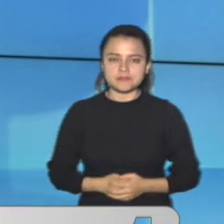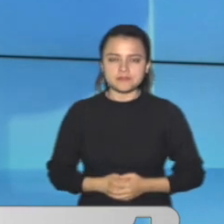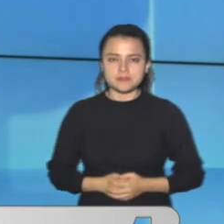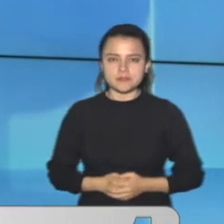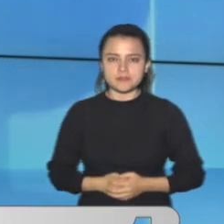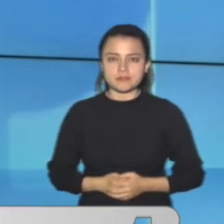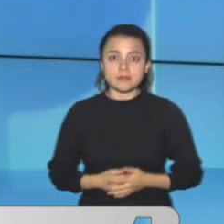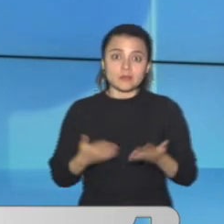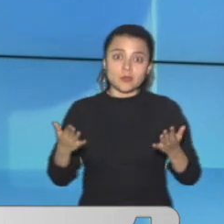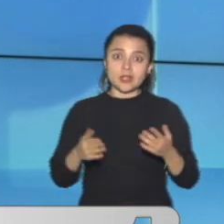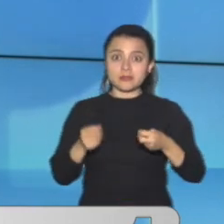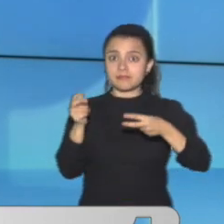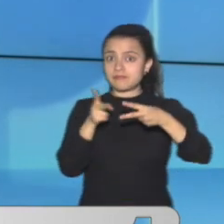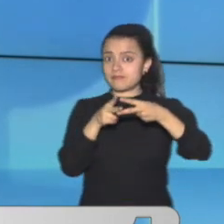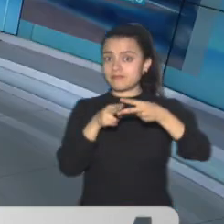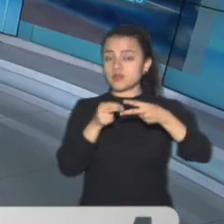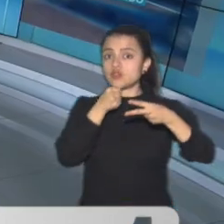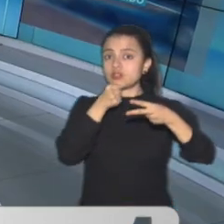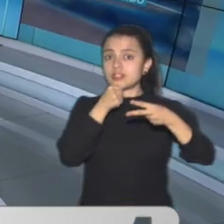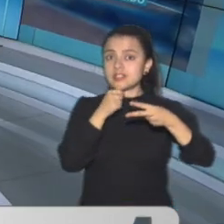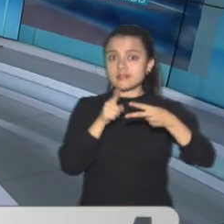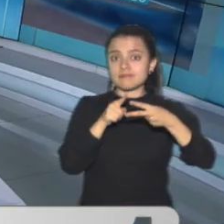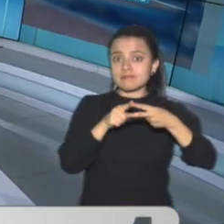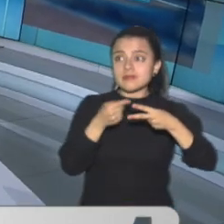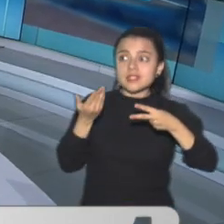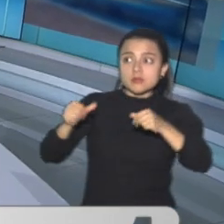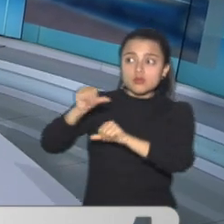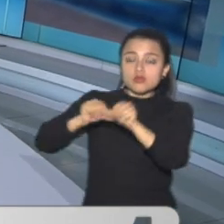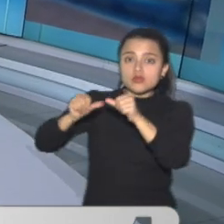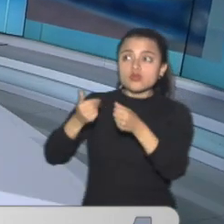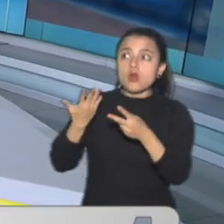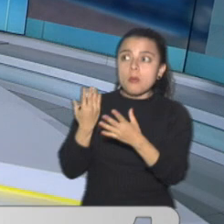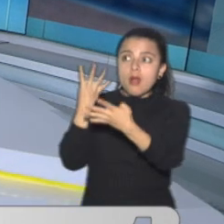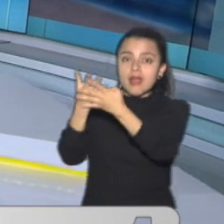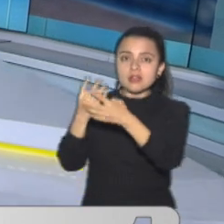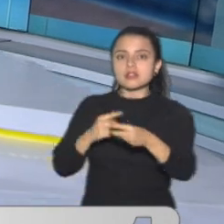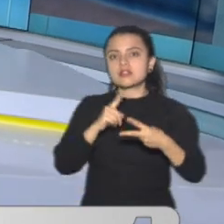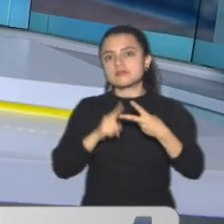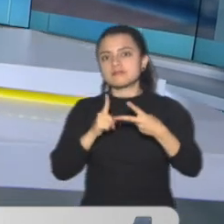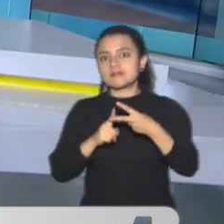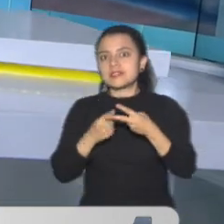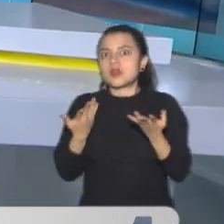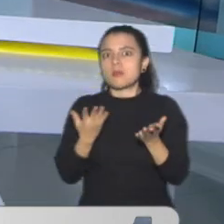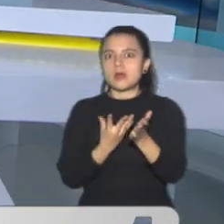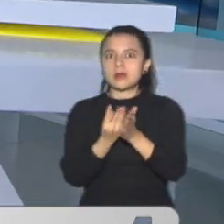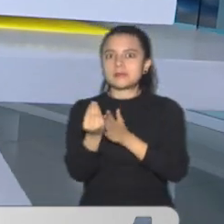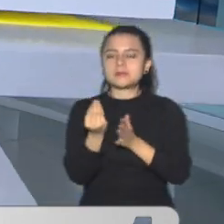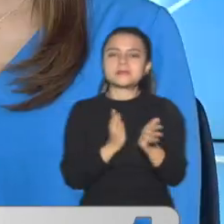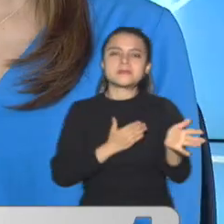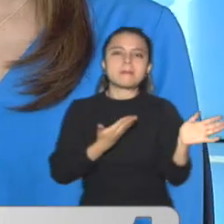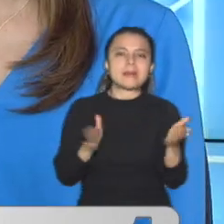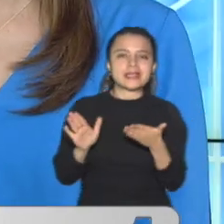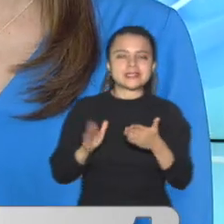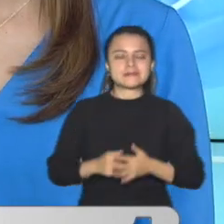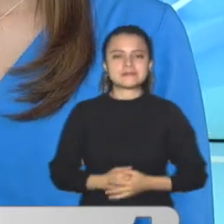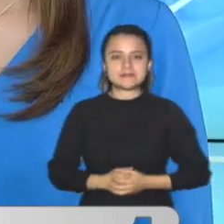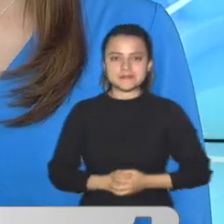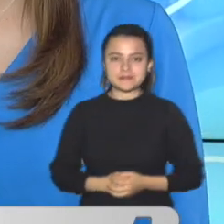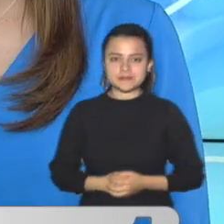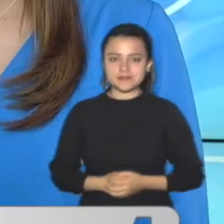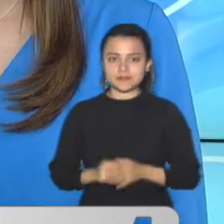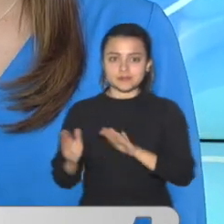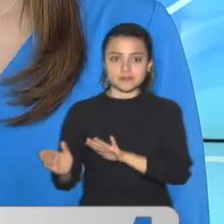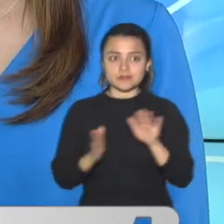este fin de semana por ahora me despido desde el canal 1 informó stick luengas para noticia entró 1 c m y éste muchas gracias